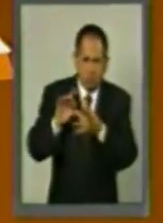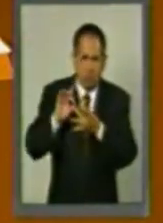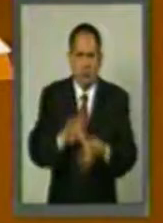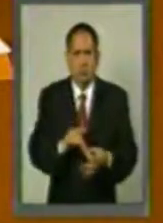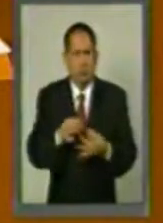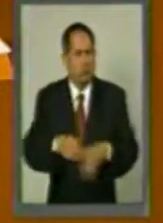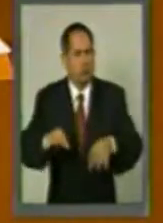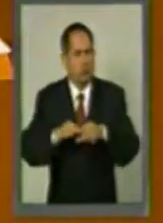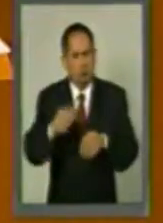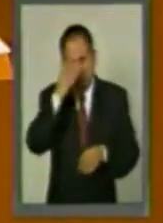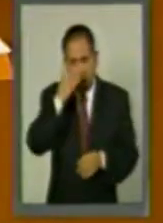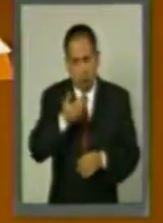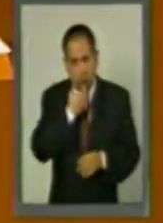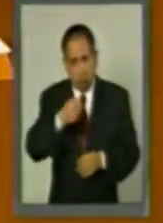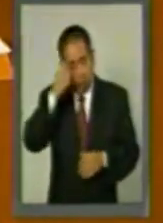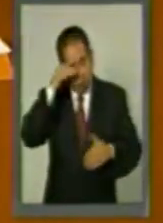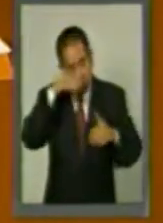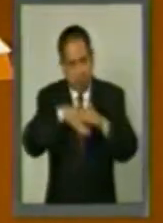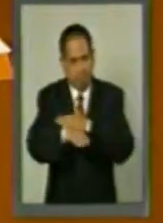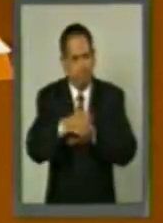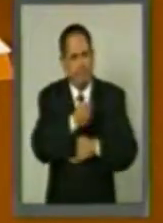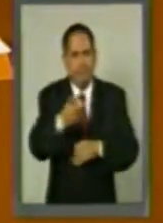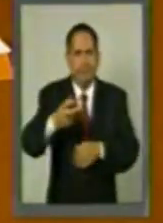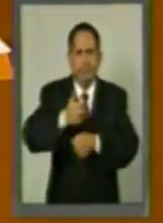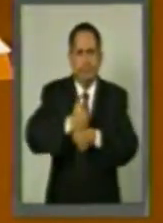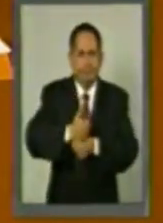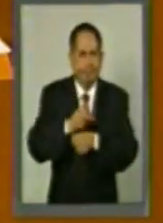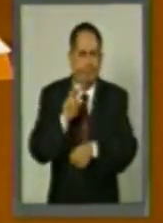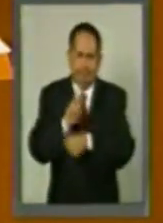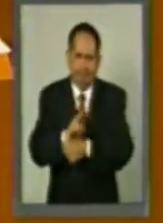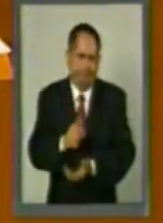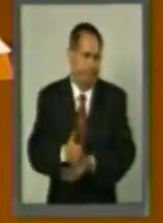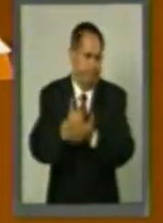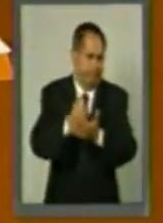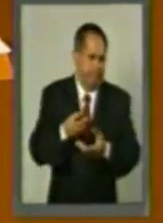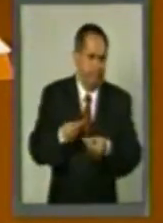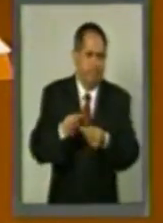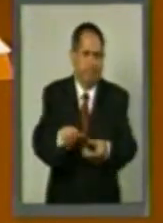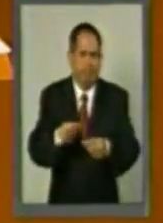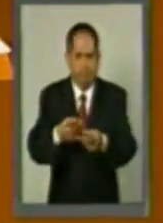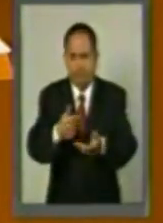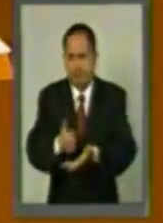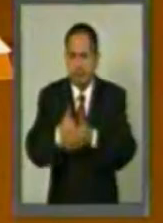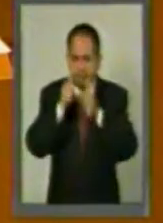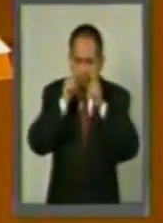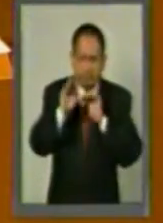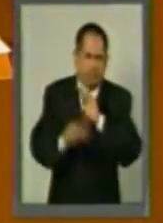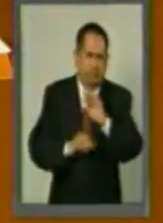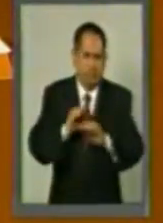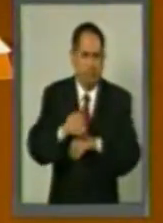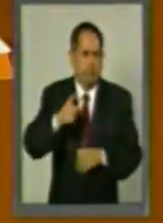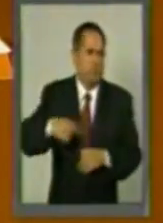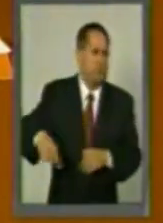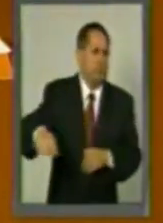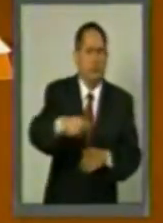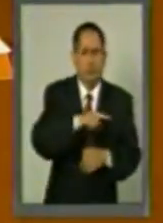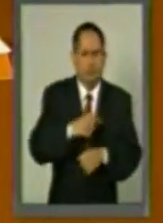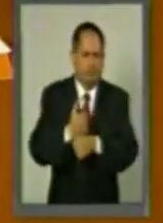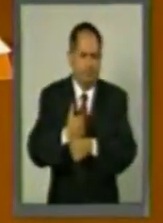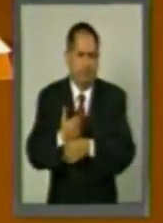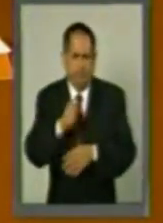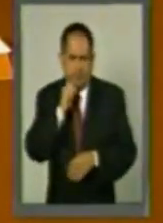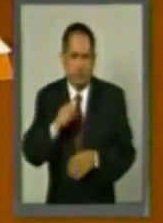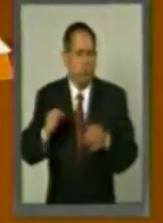instrumento eficaz para el acceso a las víctimas y medidas de ayuda, asistencia, así como a